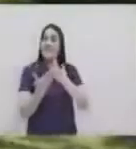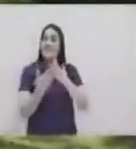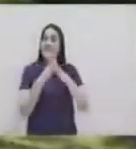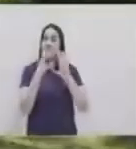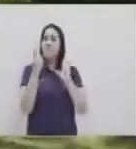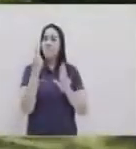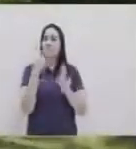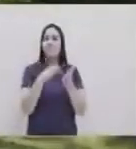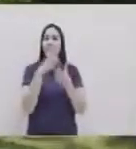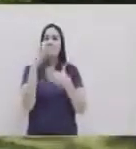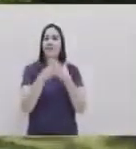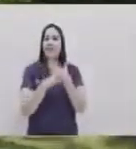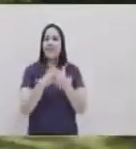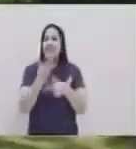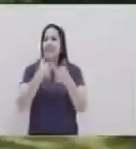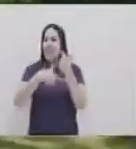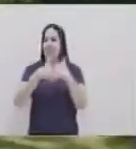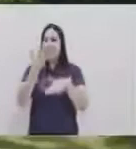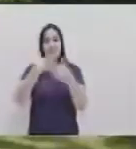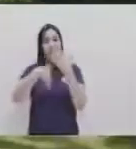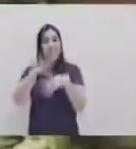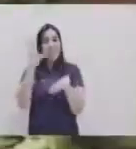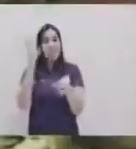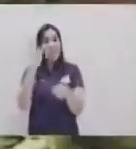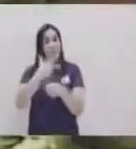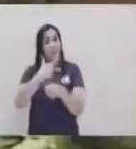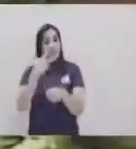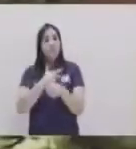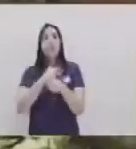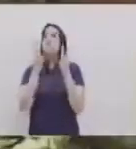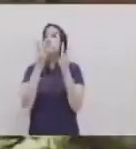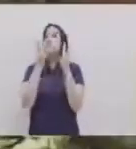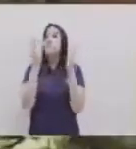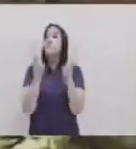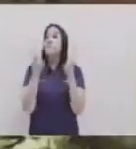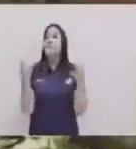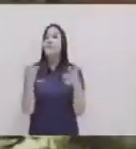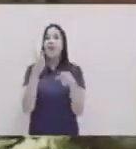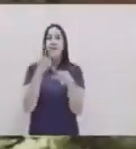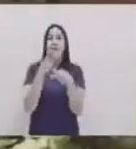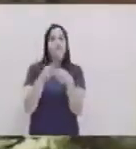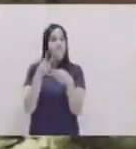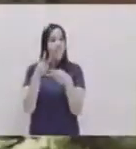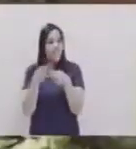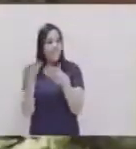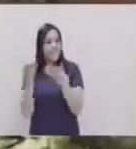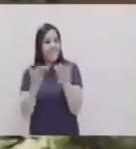Bienvenidos a un segmento más de Lengua de Señas de Guatemala. Seguimos con el tema frases.